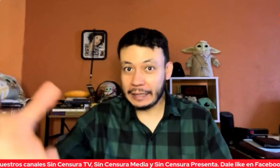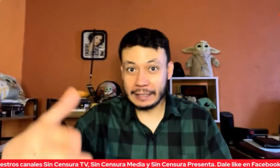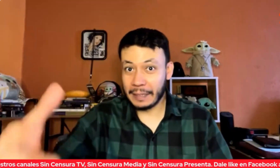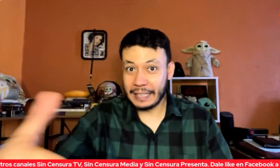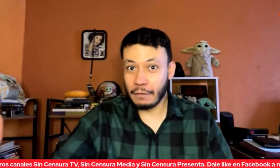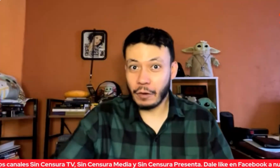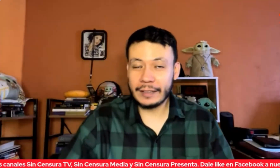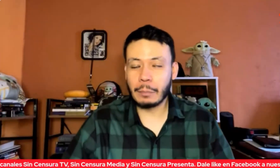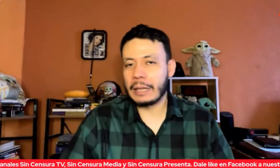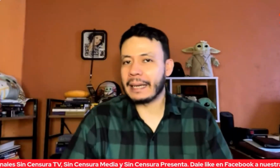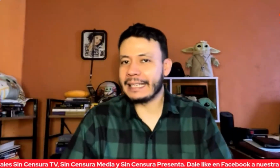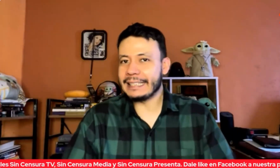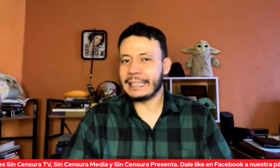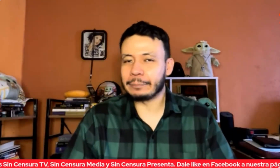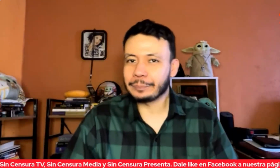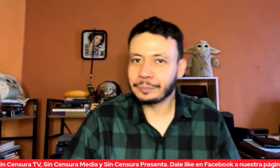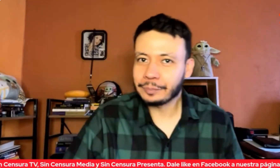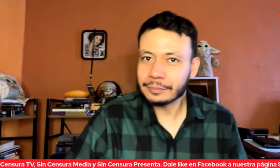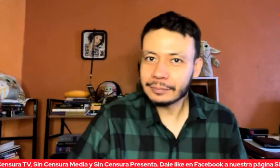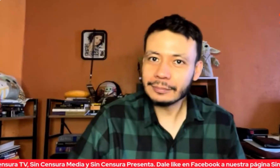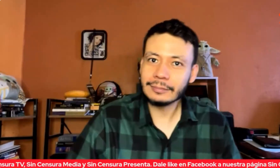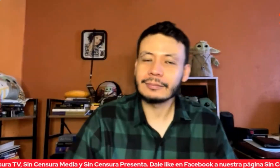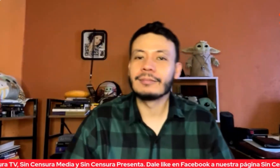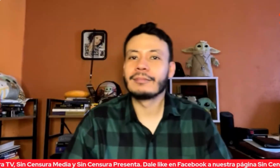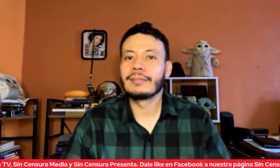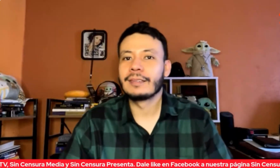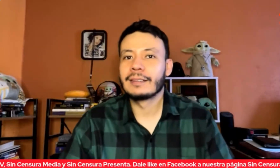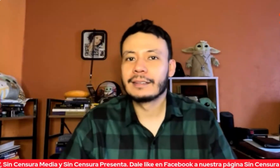Pero se mantiene fuerte, porque imagínense,